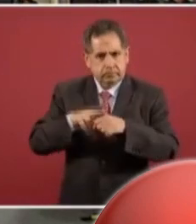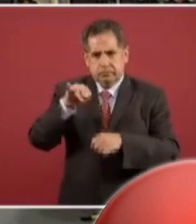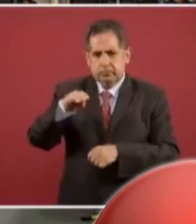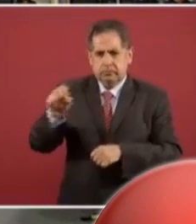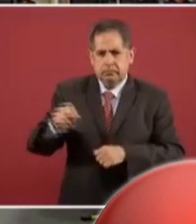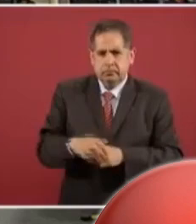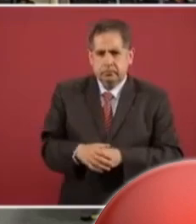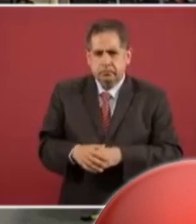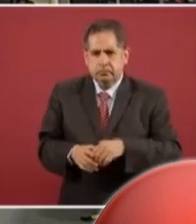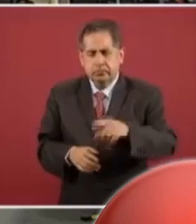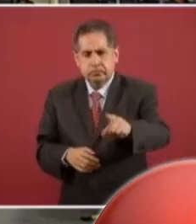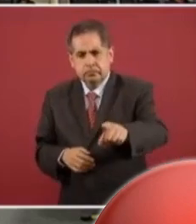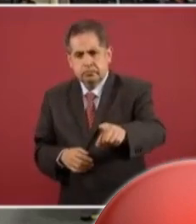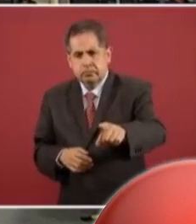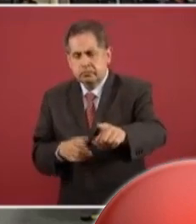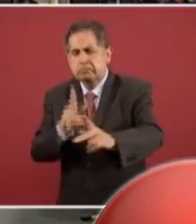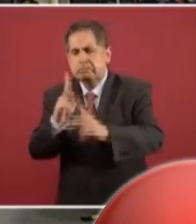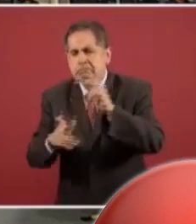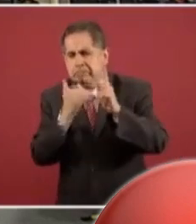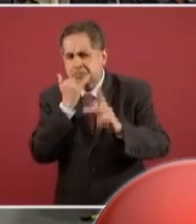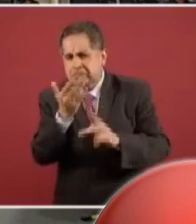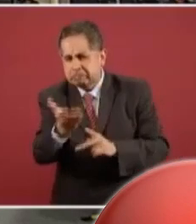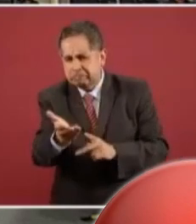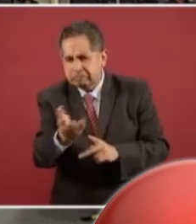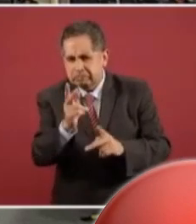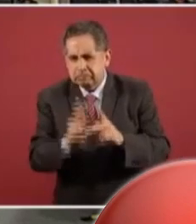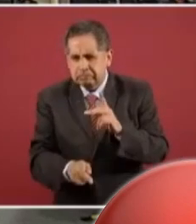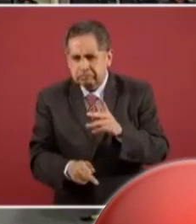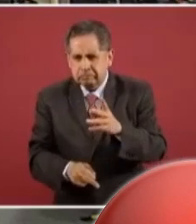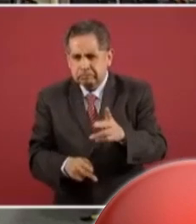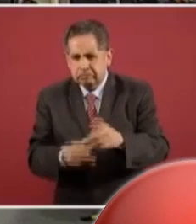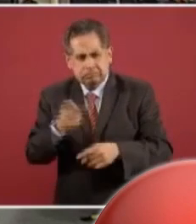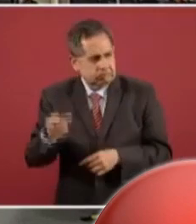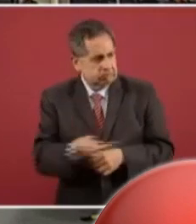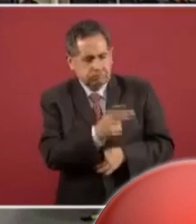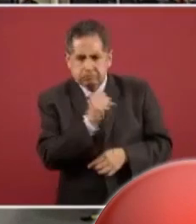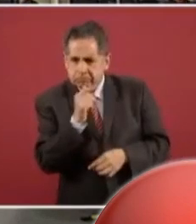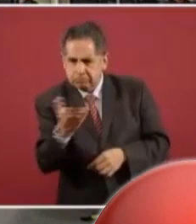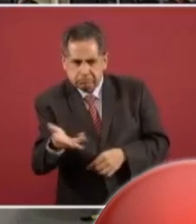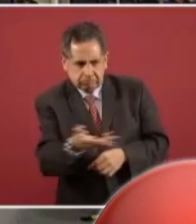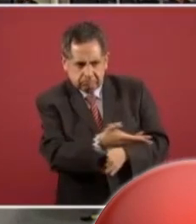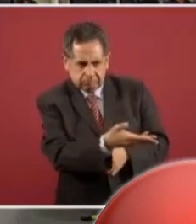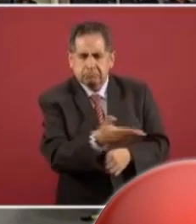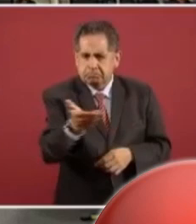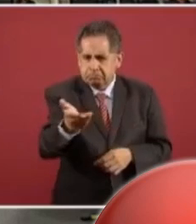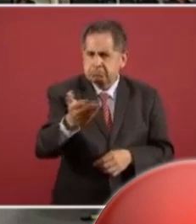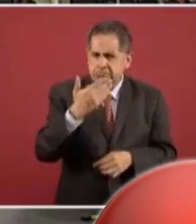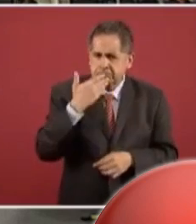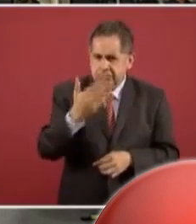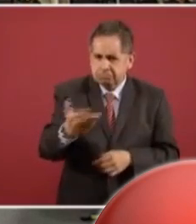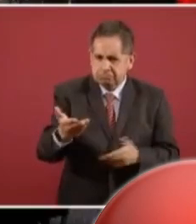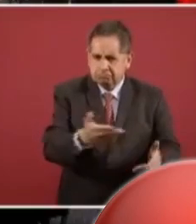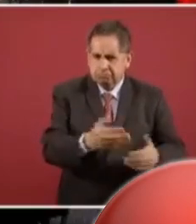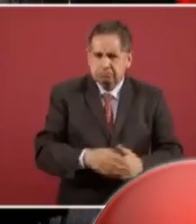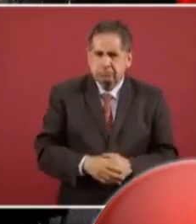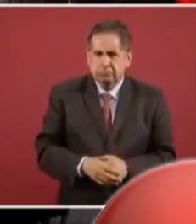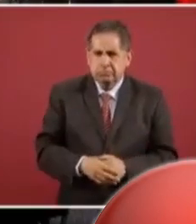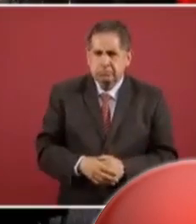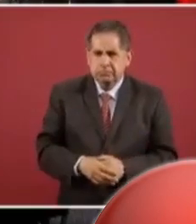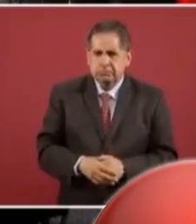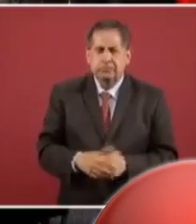Me gustó mucho eso, te interrumpo porque pues, ya no se estaba preguntando sobre este tema. A ver, Zoe.